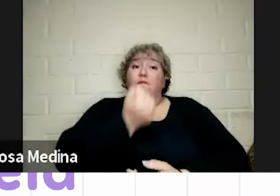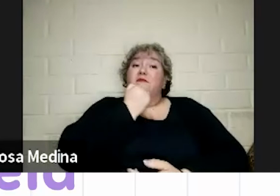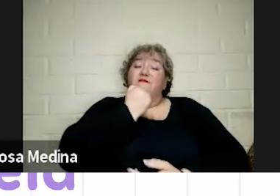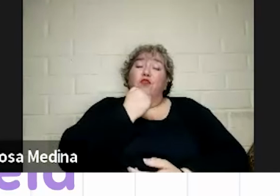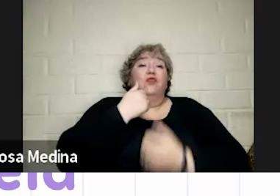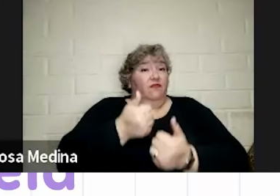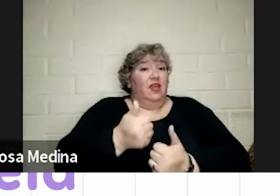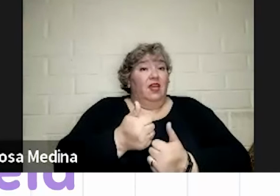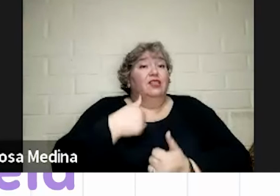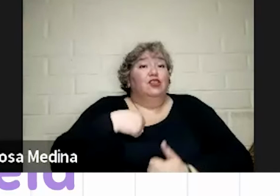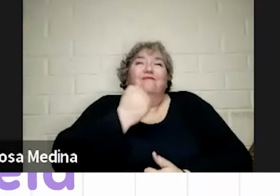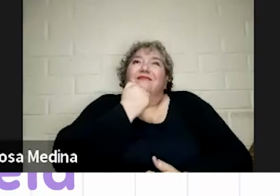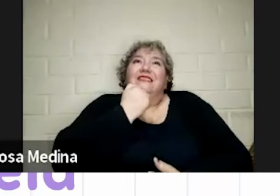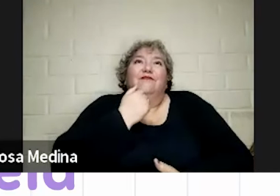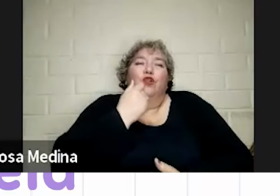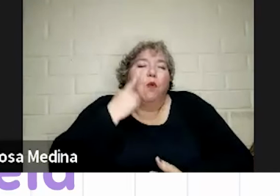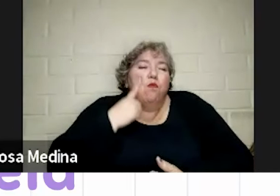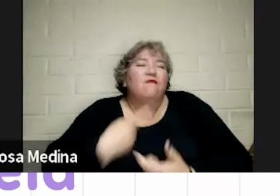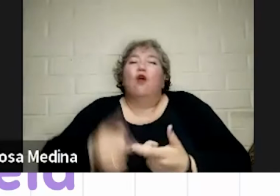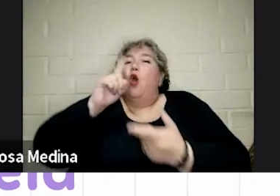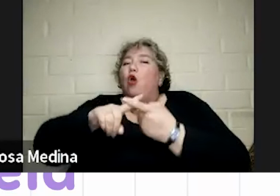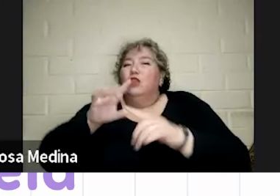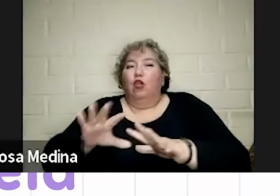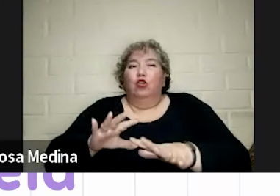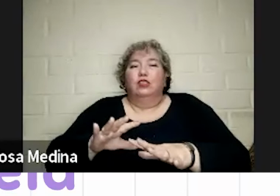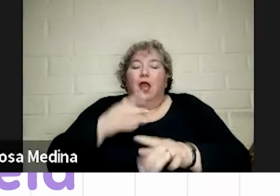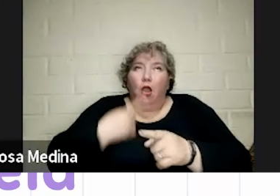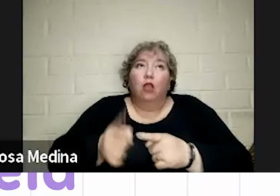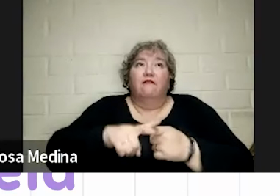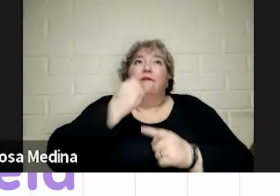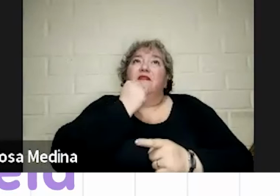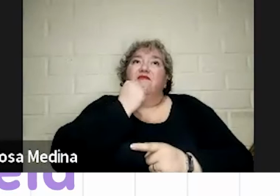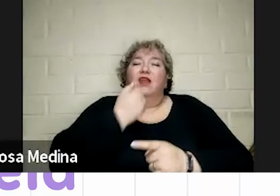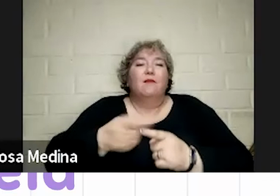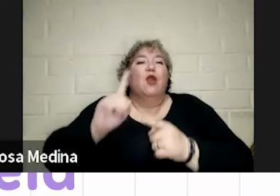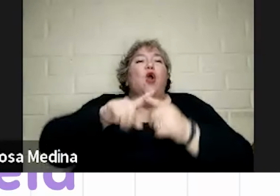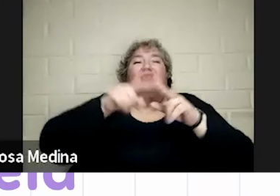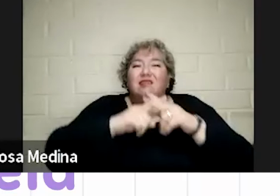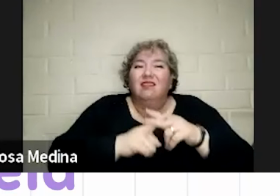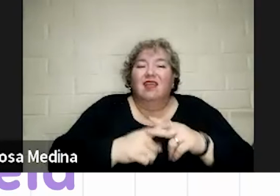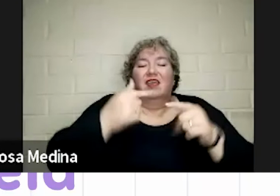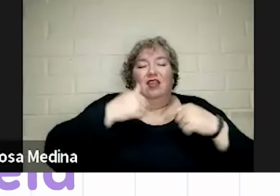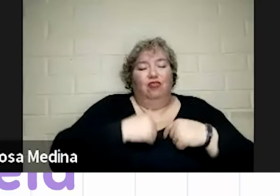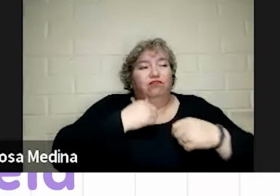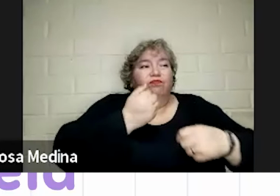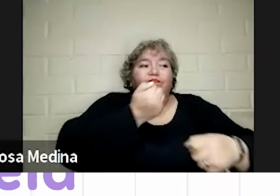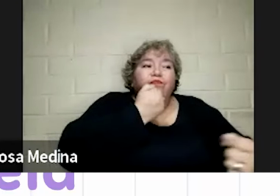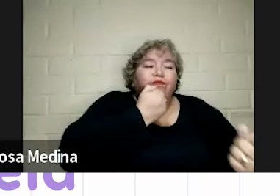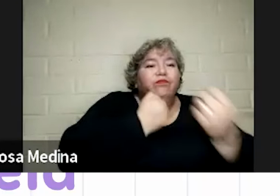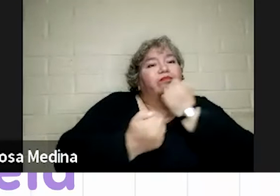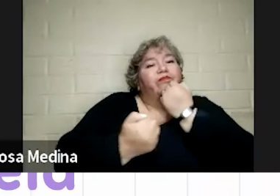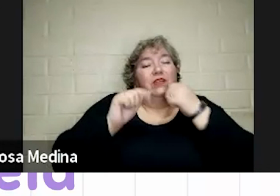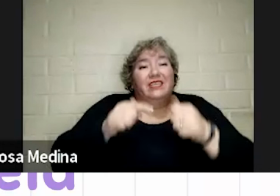Me equivoco, pruebo otra estrategia. Me equivoco de nuevo, otra estrategia. Y eso me va a permitir también desarrollar mi flexibilidad